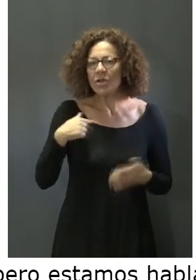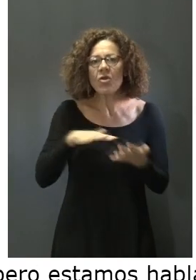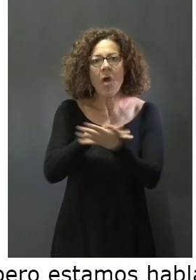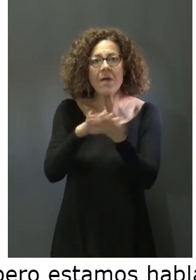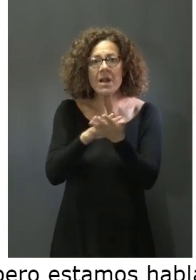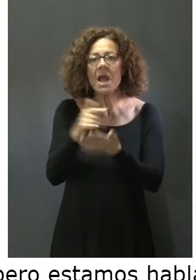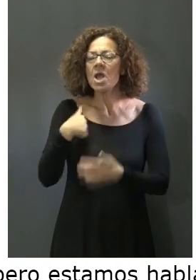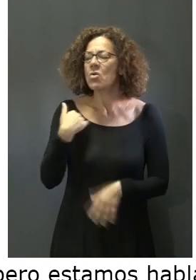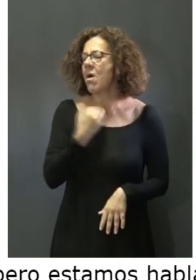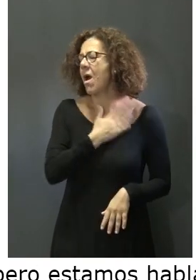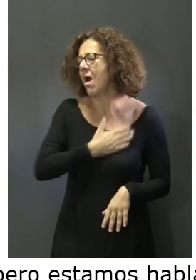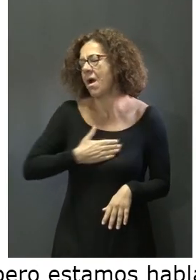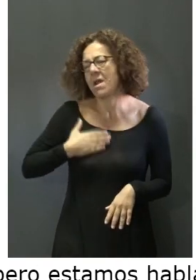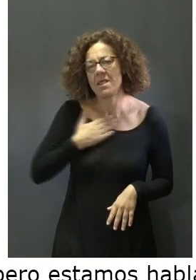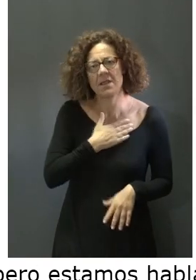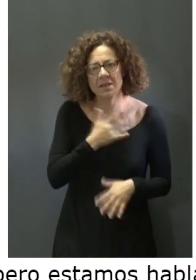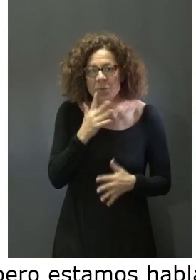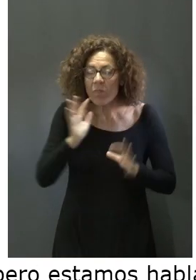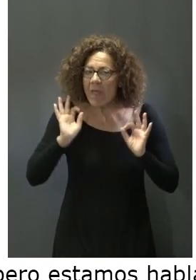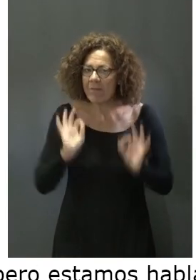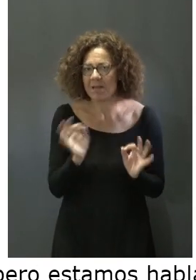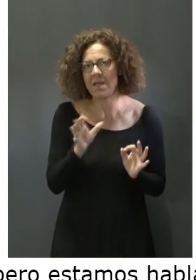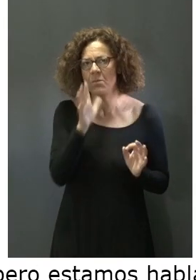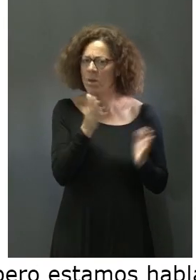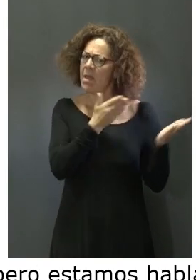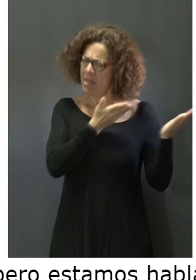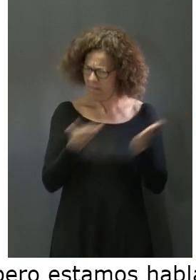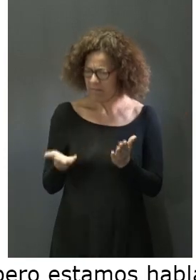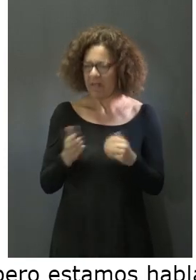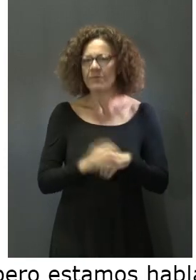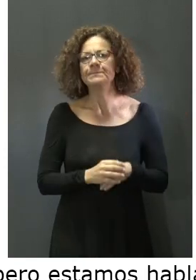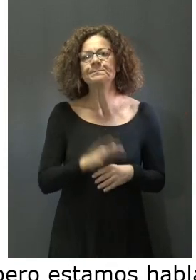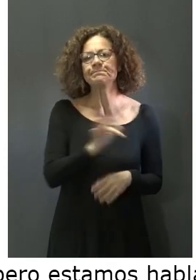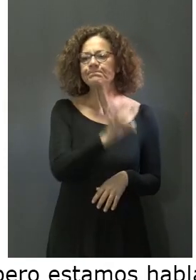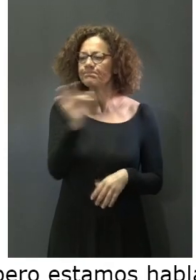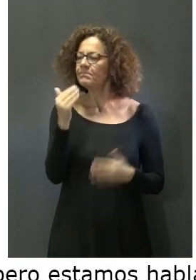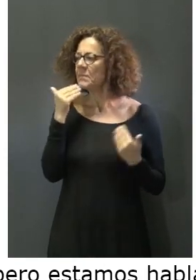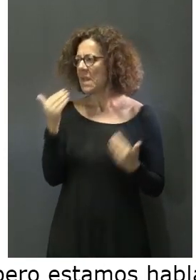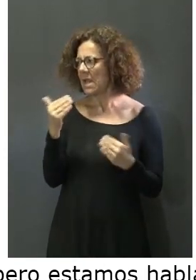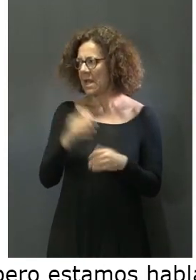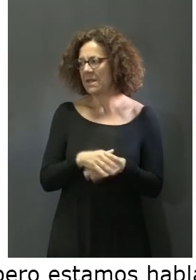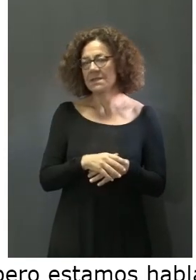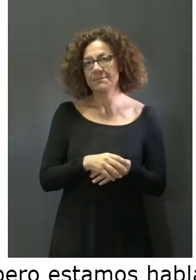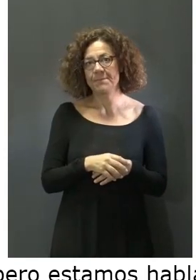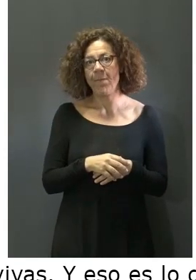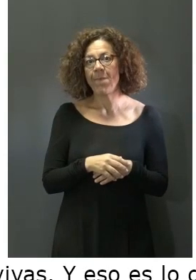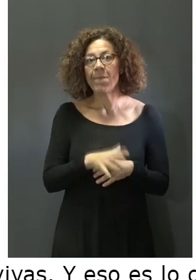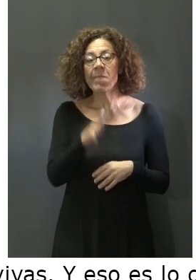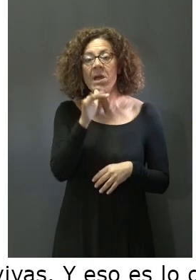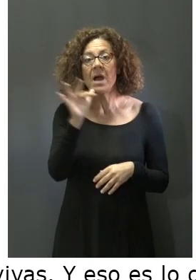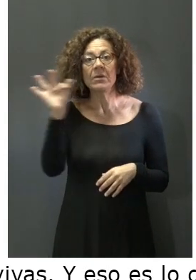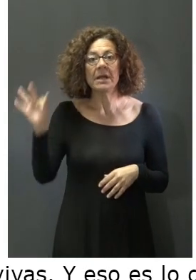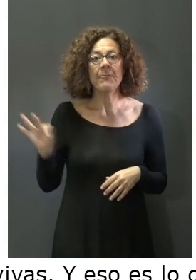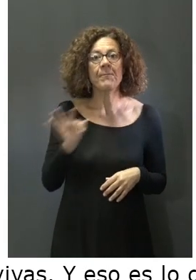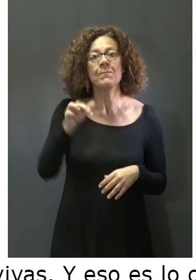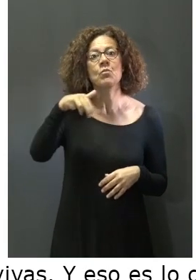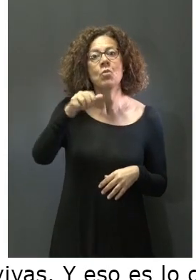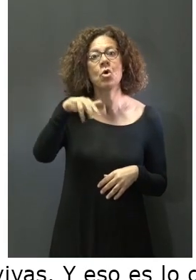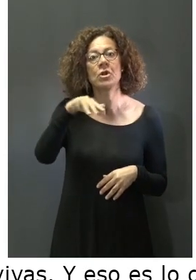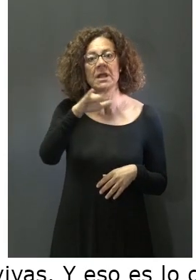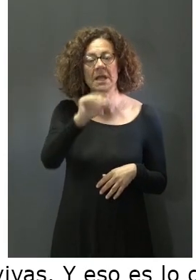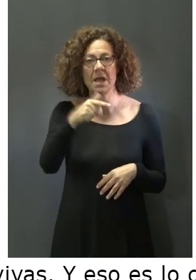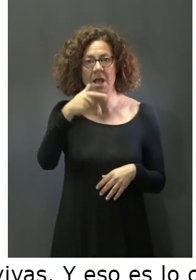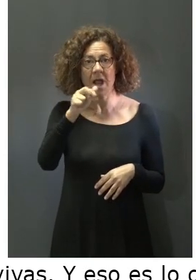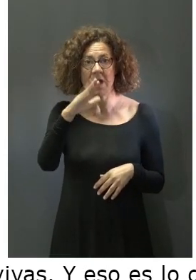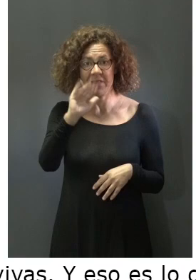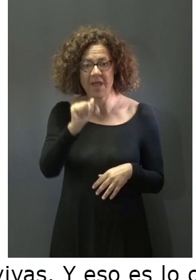estoy súper agradecido de estar aquí, de que me hayan invitado. Muchas gracias, Alberto. Pues le damos el turno a Mónica